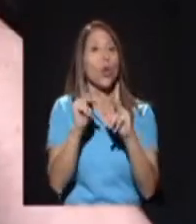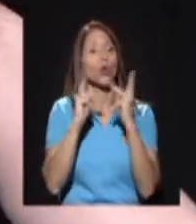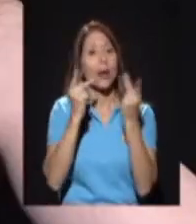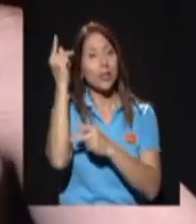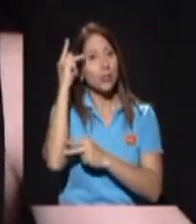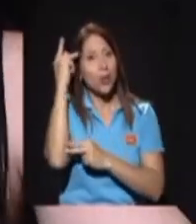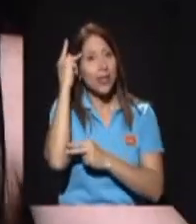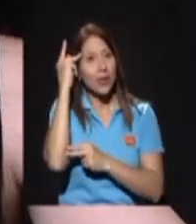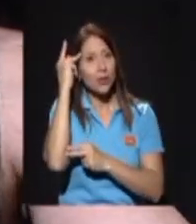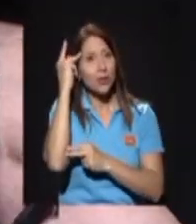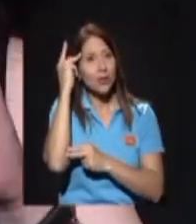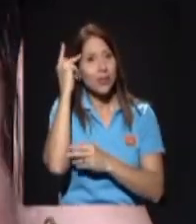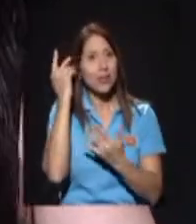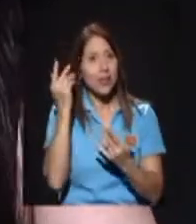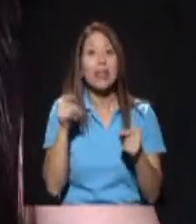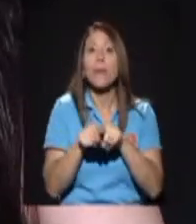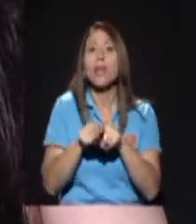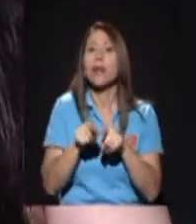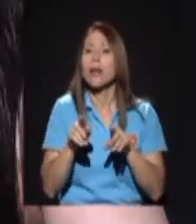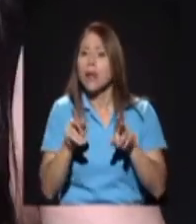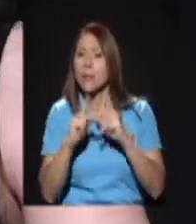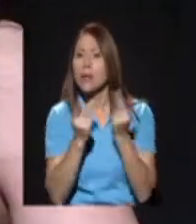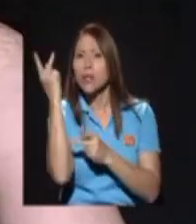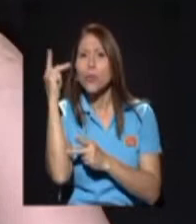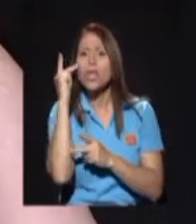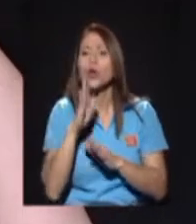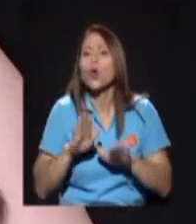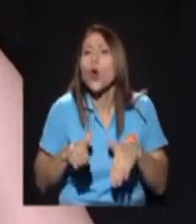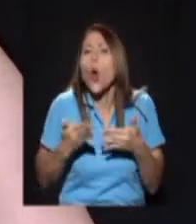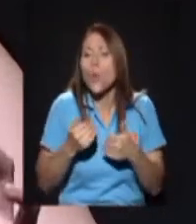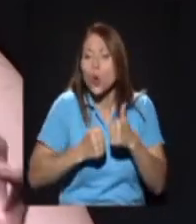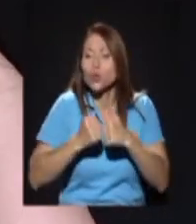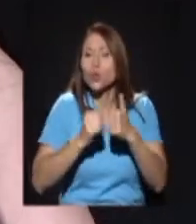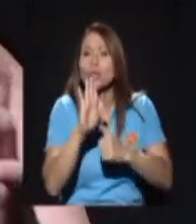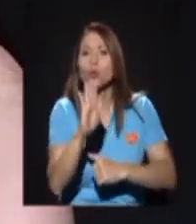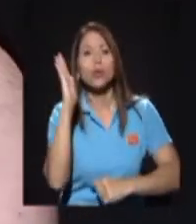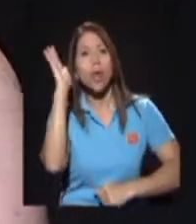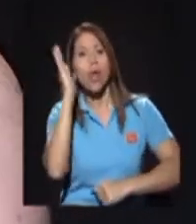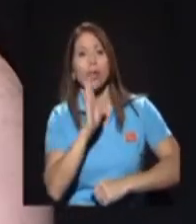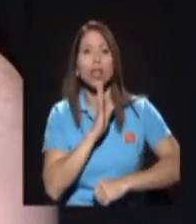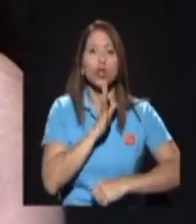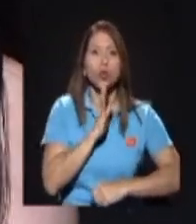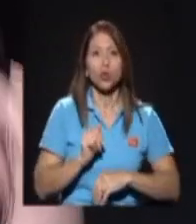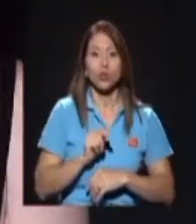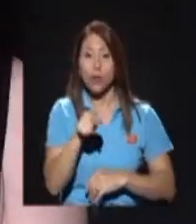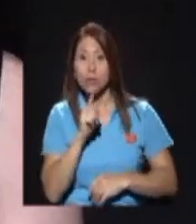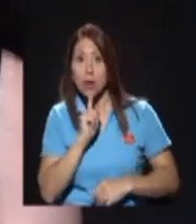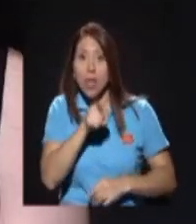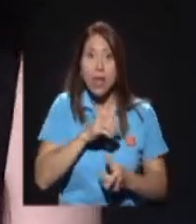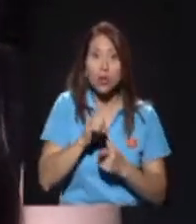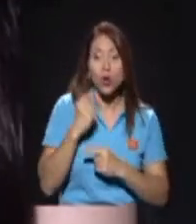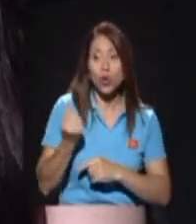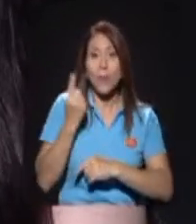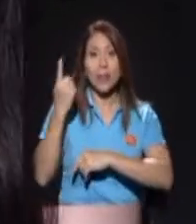ver un tema de cómo construyen los partidos políticos sus discursos, ¿verdad? Y si esos discursos que mantienen son verdaderos o son nada más un discurso en el